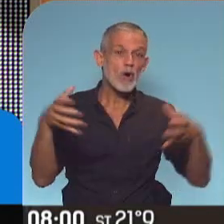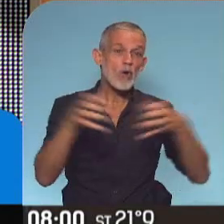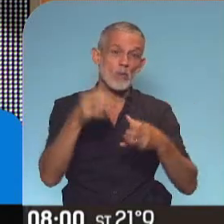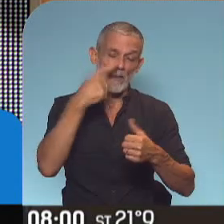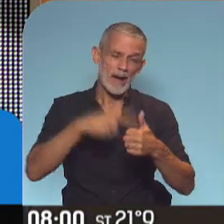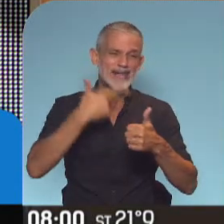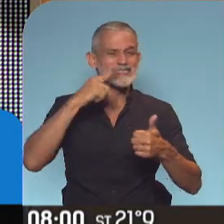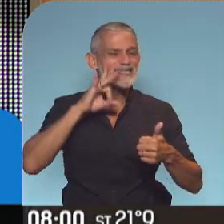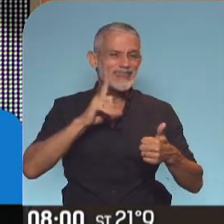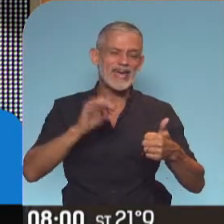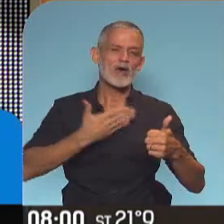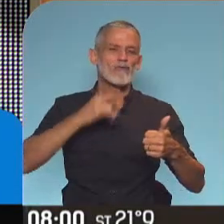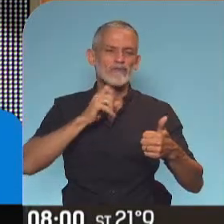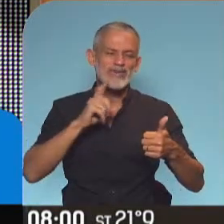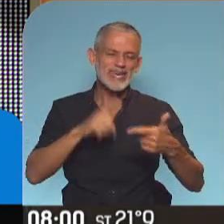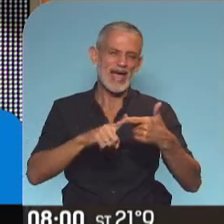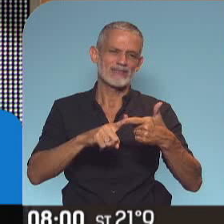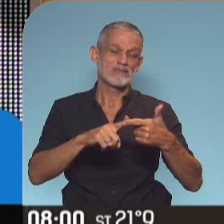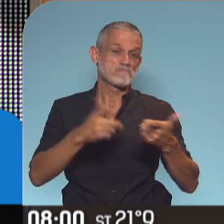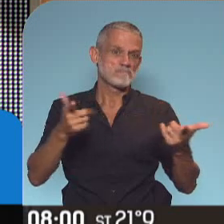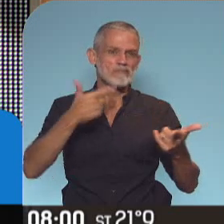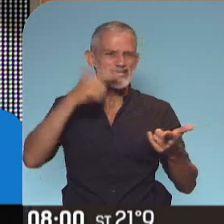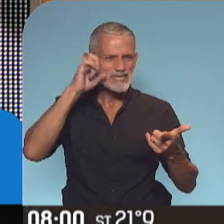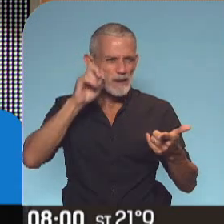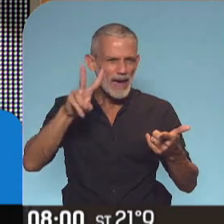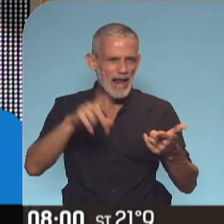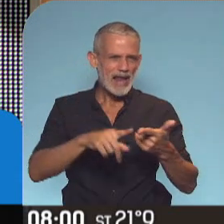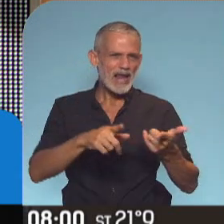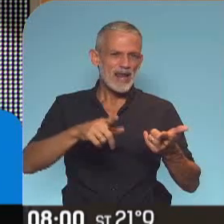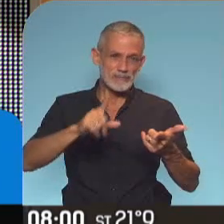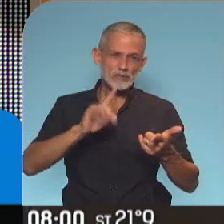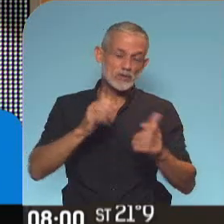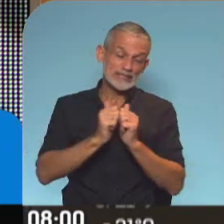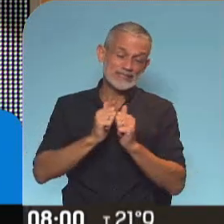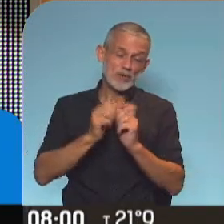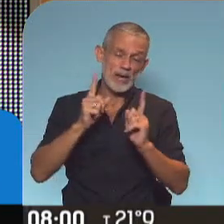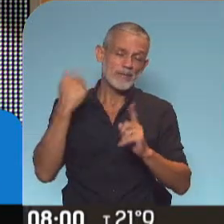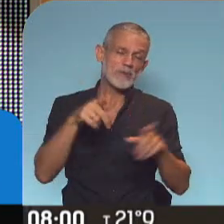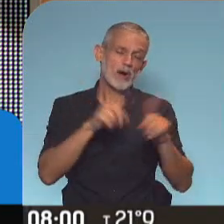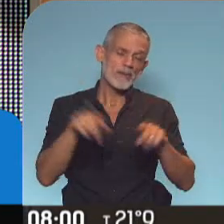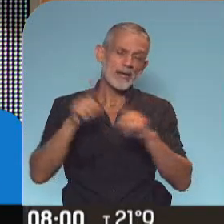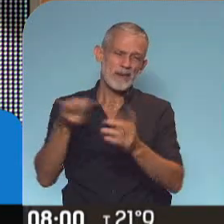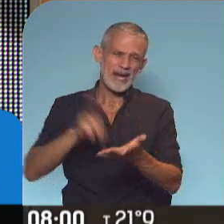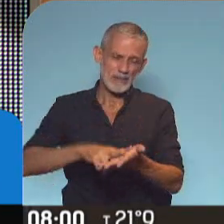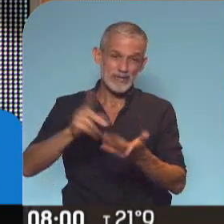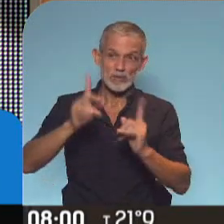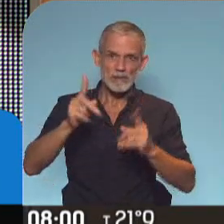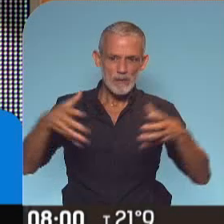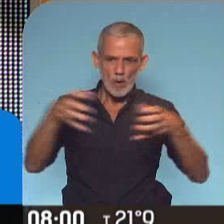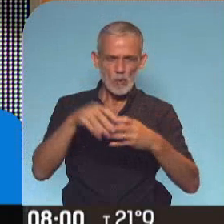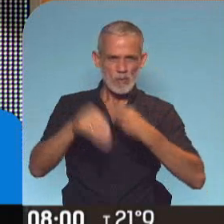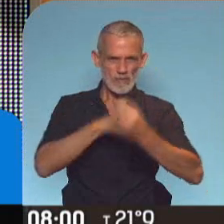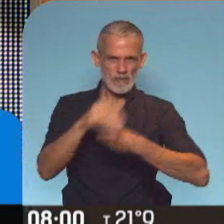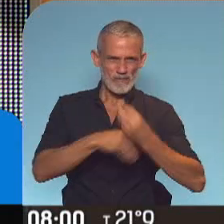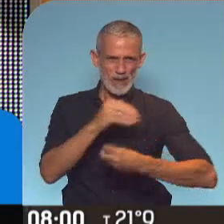Sideco Americana, Fiat Sebel. Entonces, es como una vieja historia que se repite y es un señor que a través de su grupo